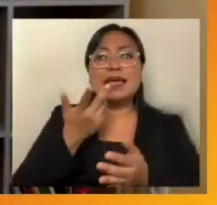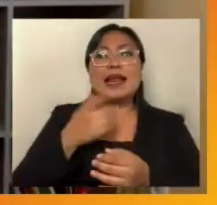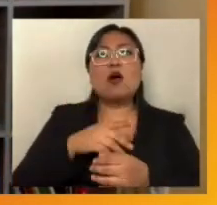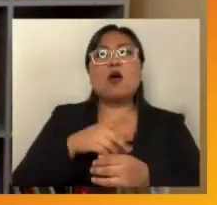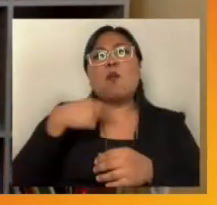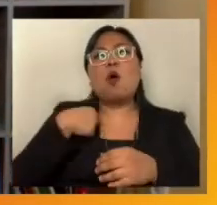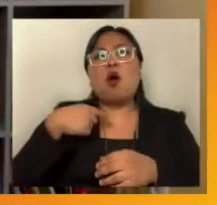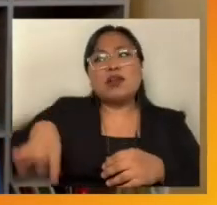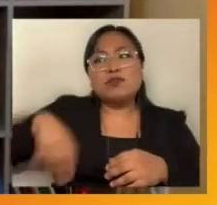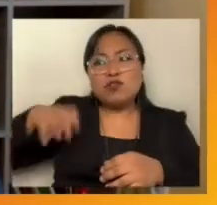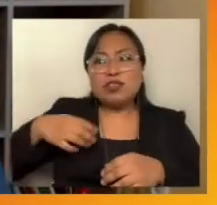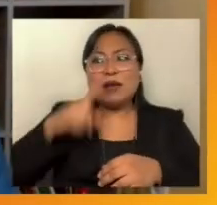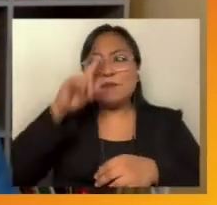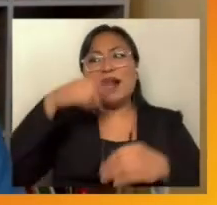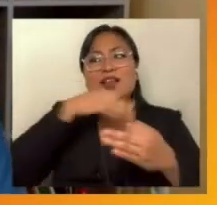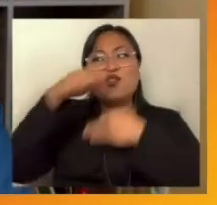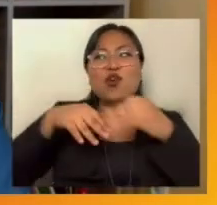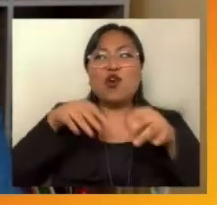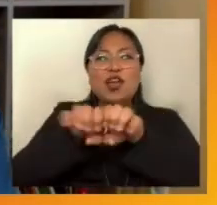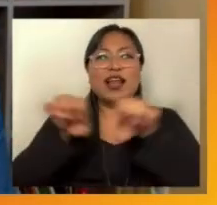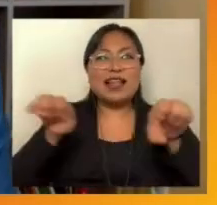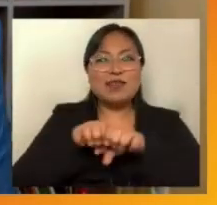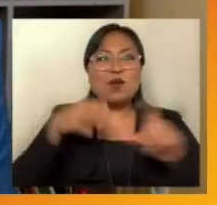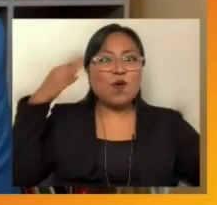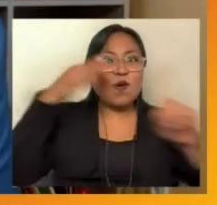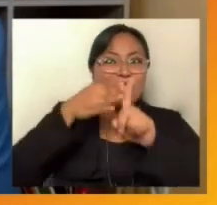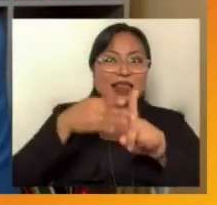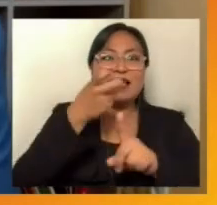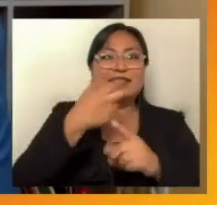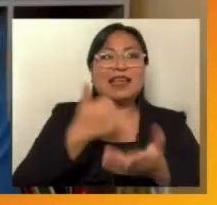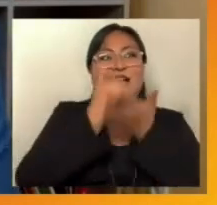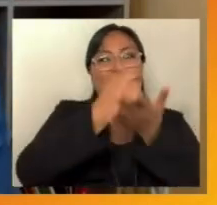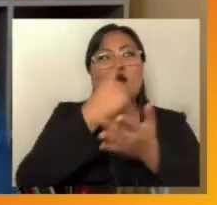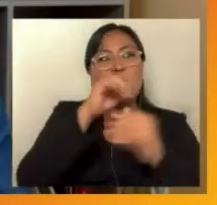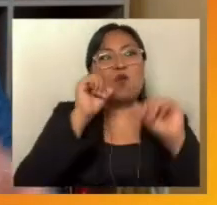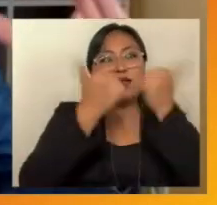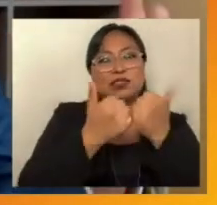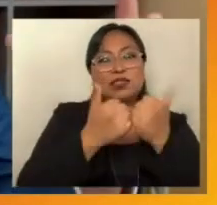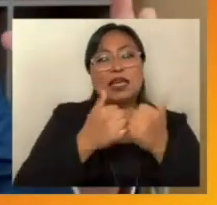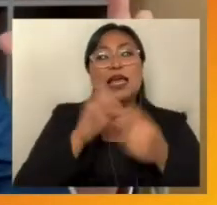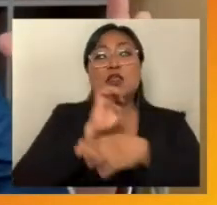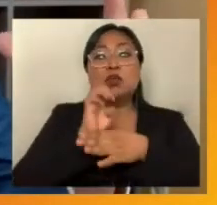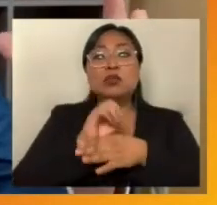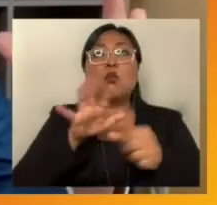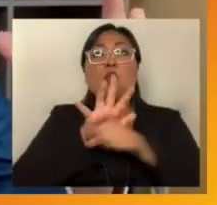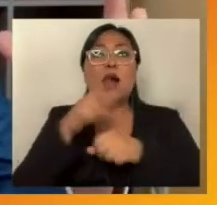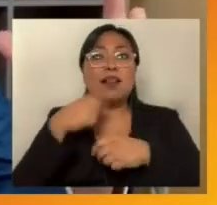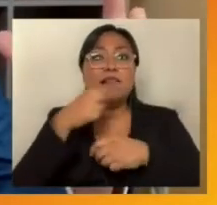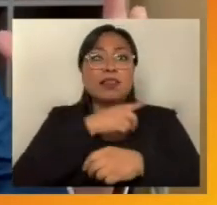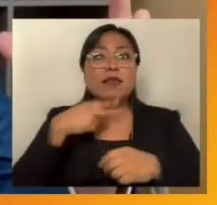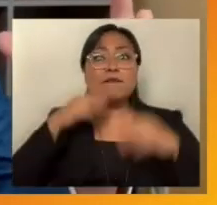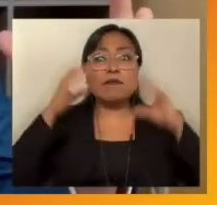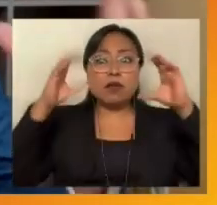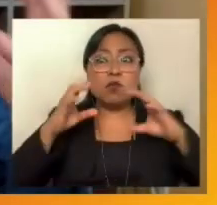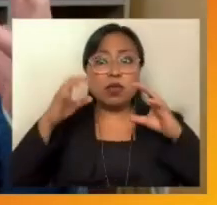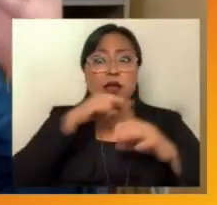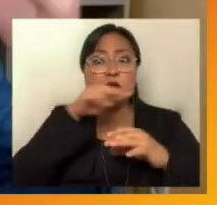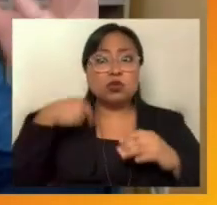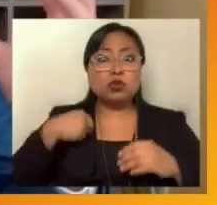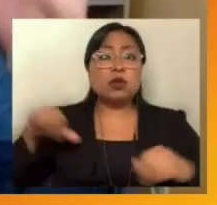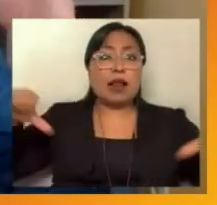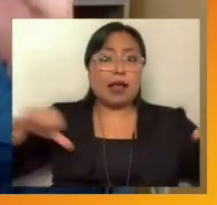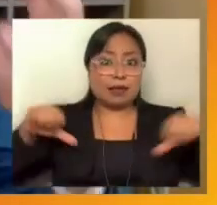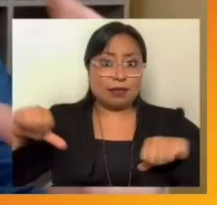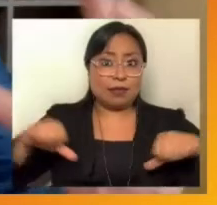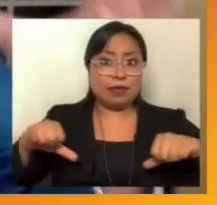un objetivo común. Entonces, cuida la imagen de fondo. ¿Cuál es tu actividad? Una